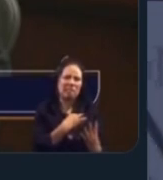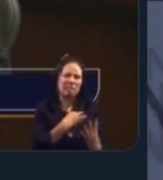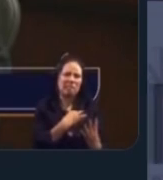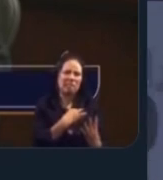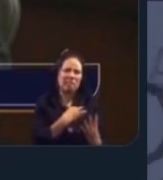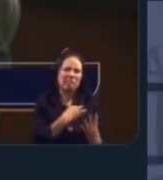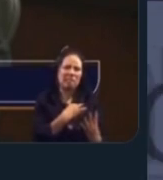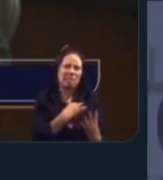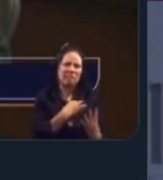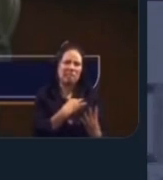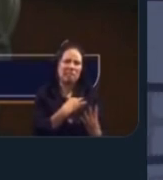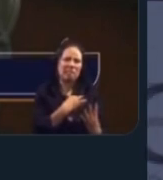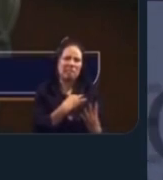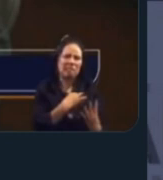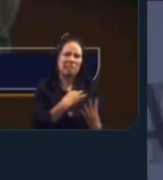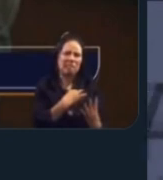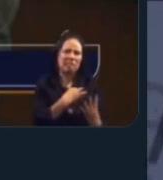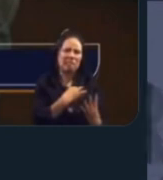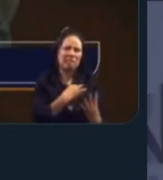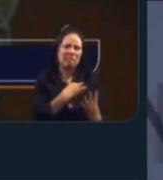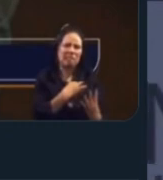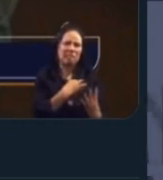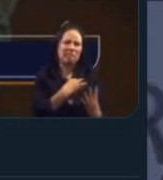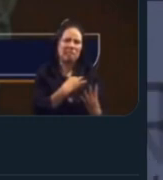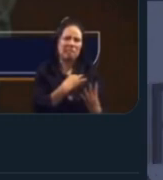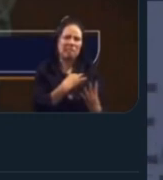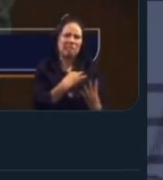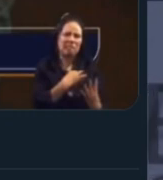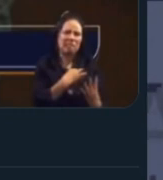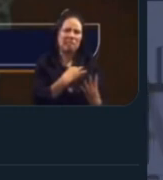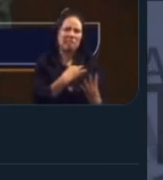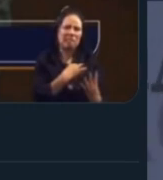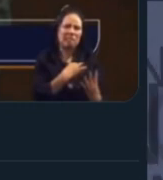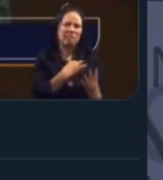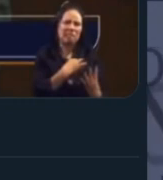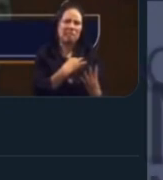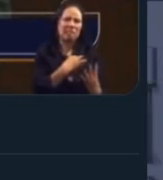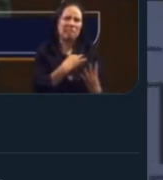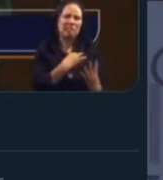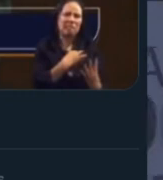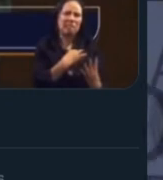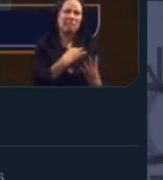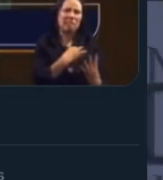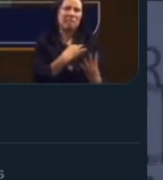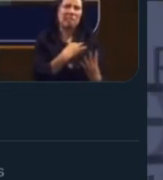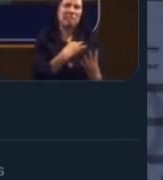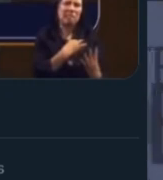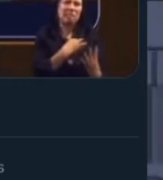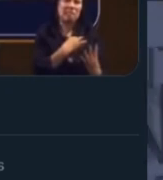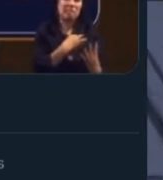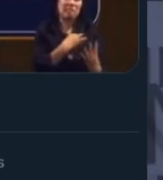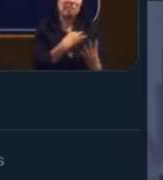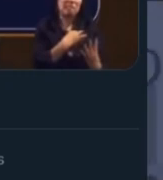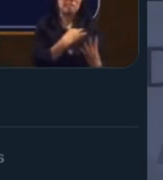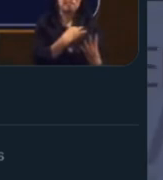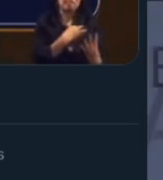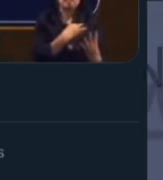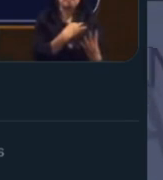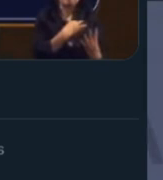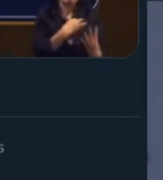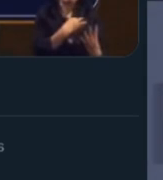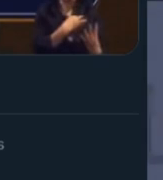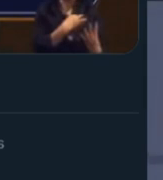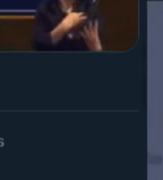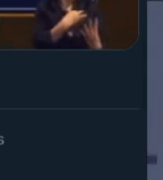y que son Entonces los mayores despojadores de tierras No es que aquí la responsabilidad que tenemos y queremos la